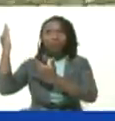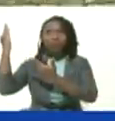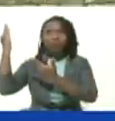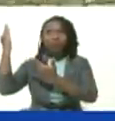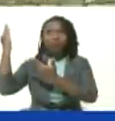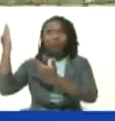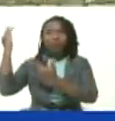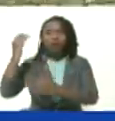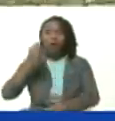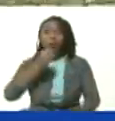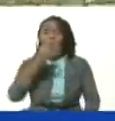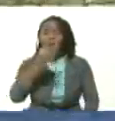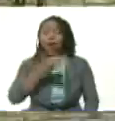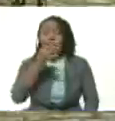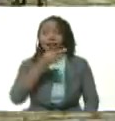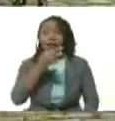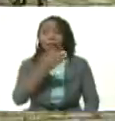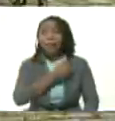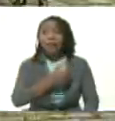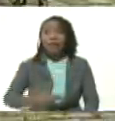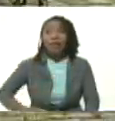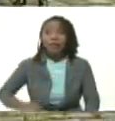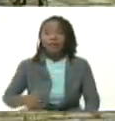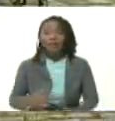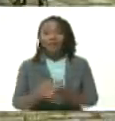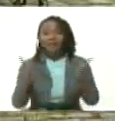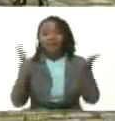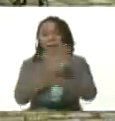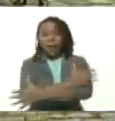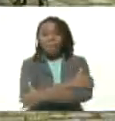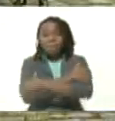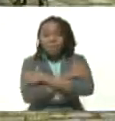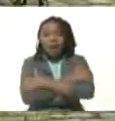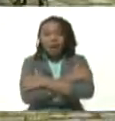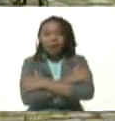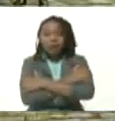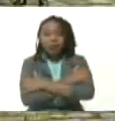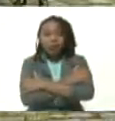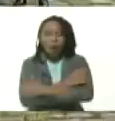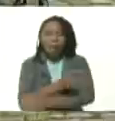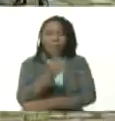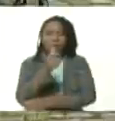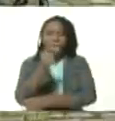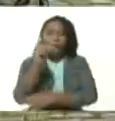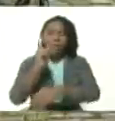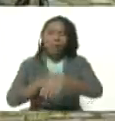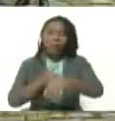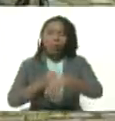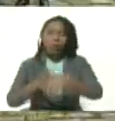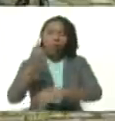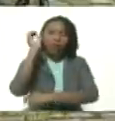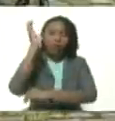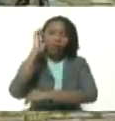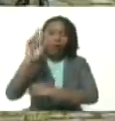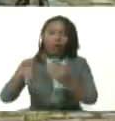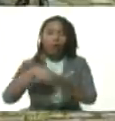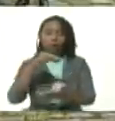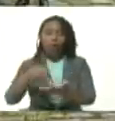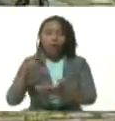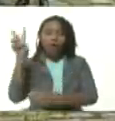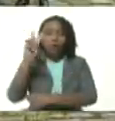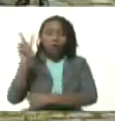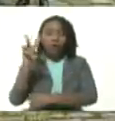Muy buenas tardes, presidente. Un gran abrazo. En efecto, hace minutos la Asamblea Nacional de Venezuela